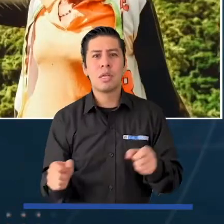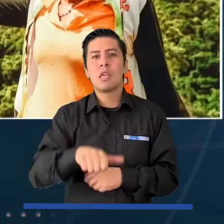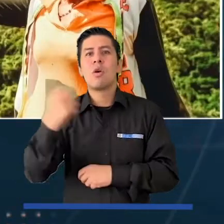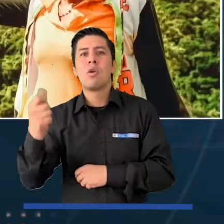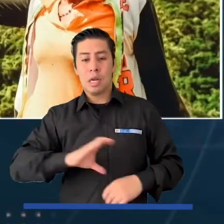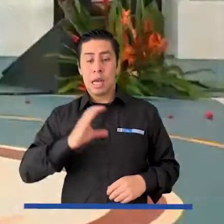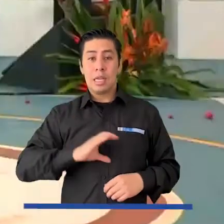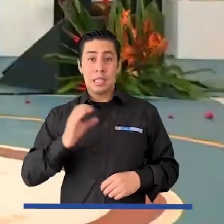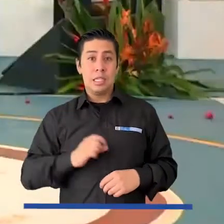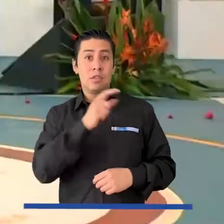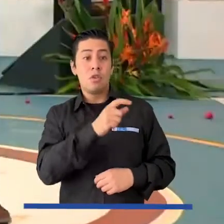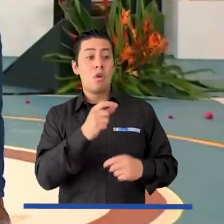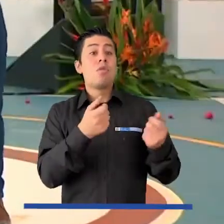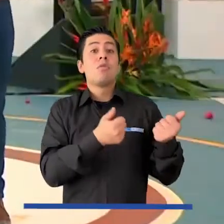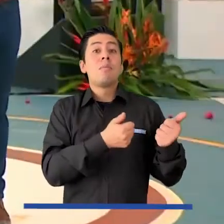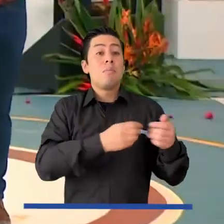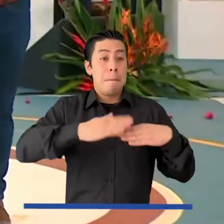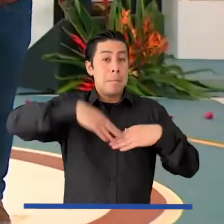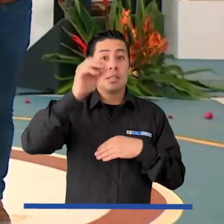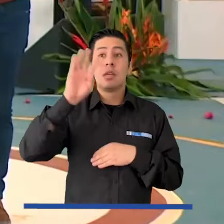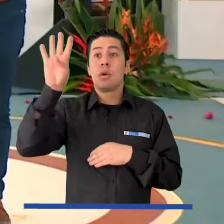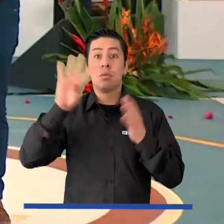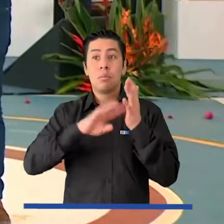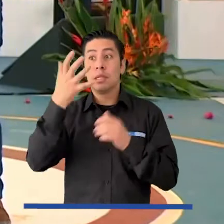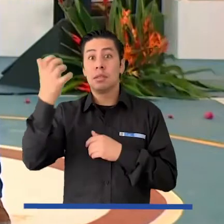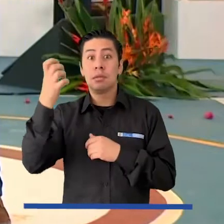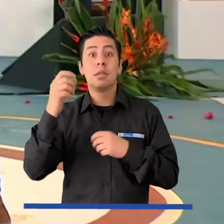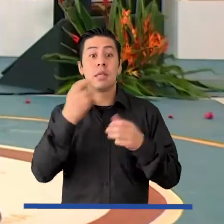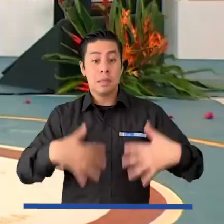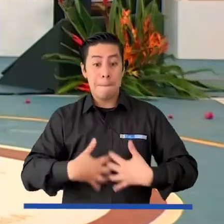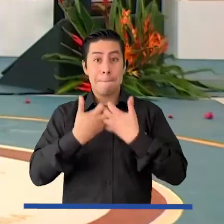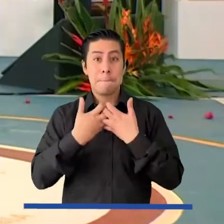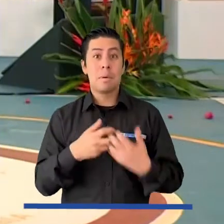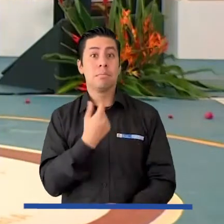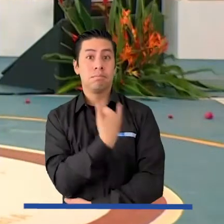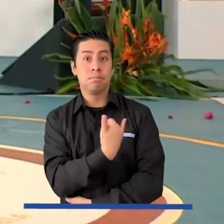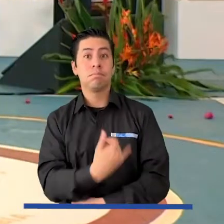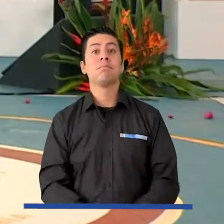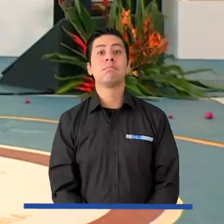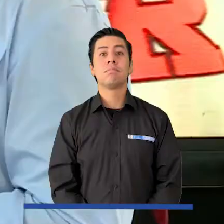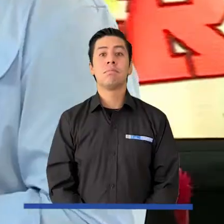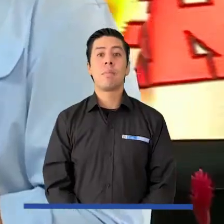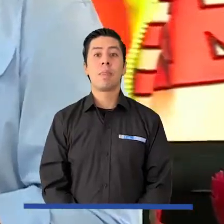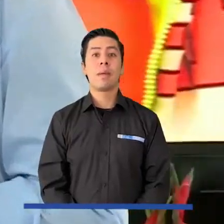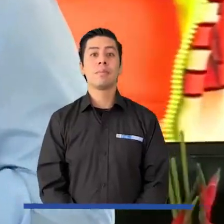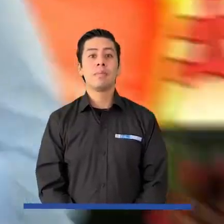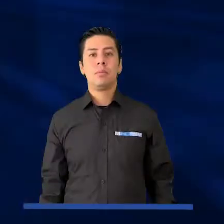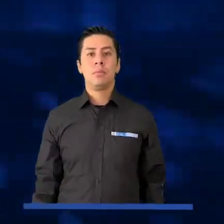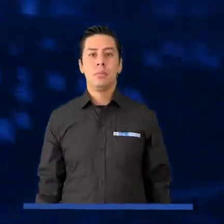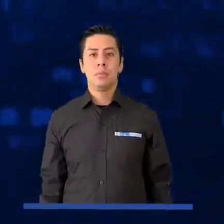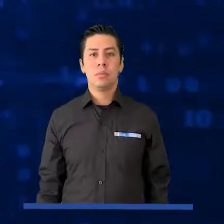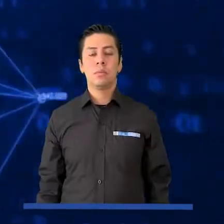los emprendedores rurales y con otro elemento, la caracterización específica, más de 4.500